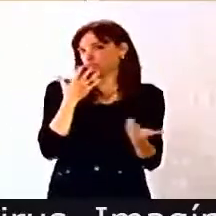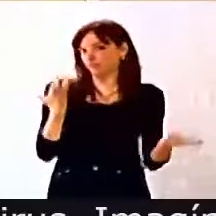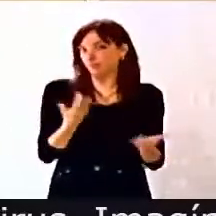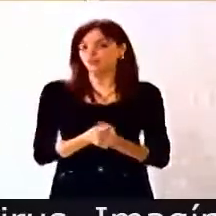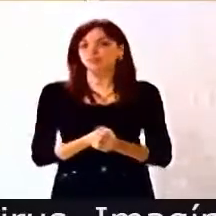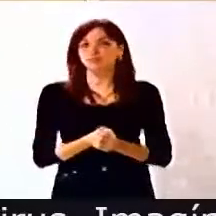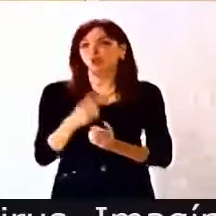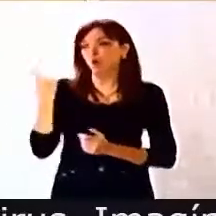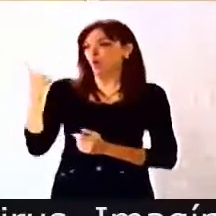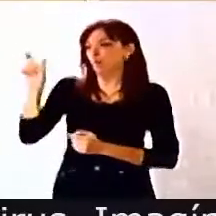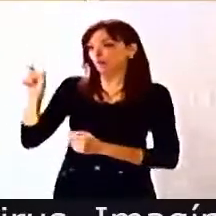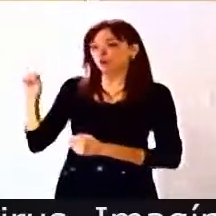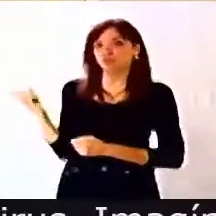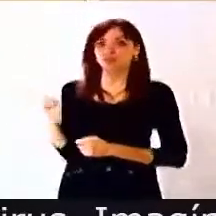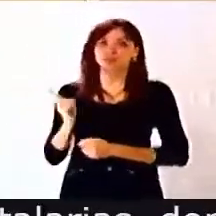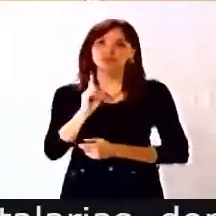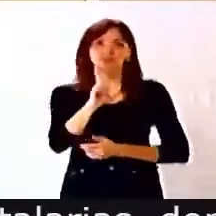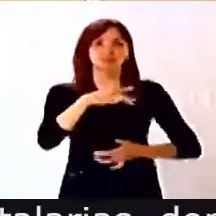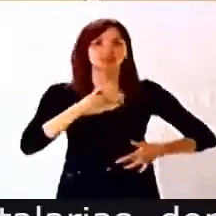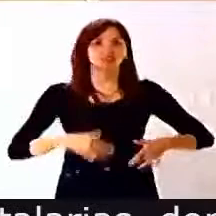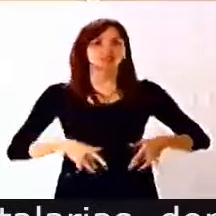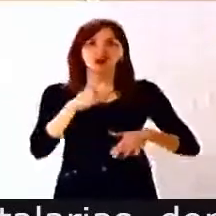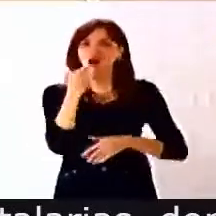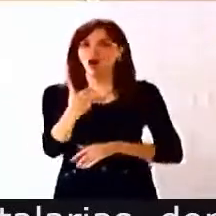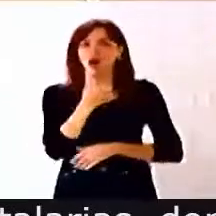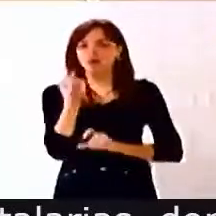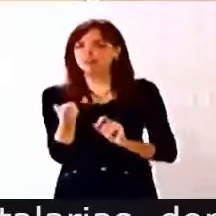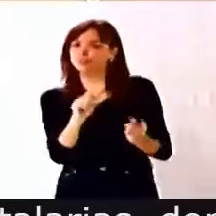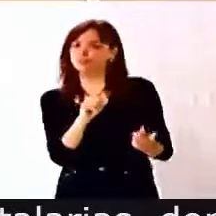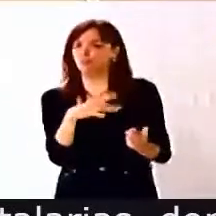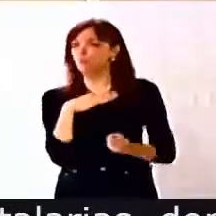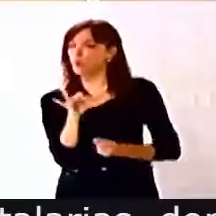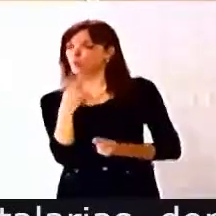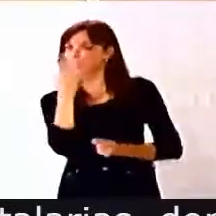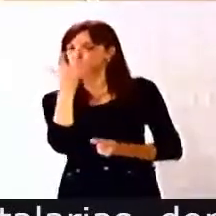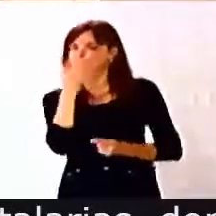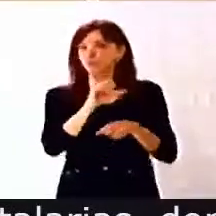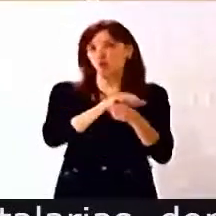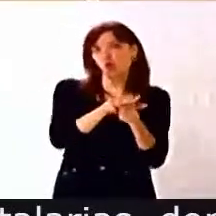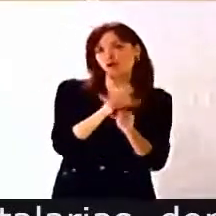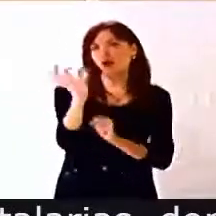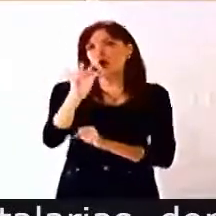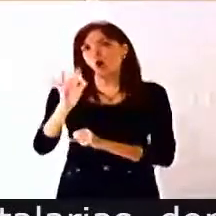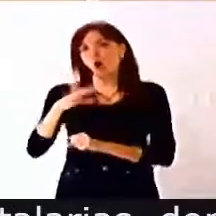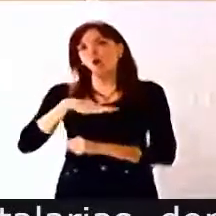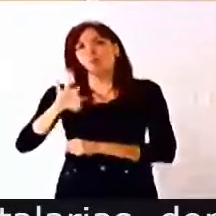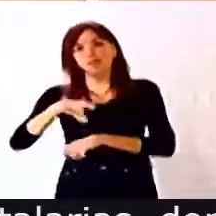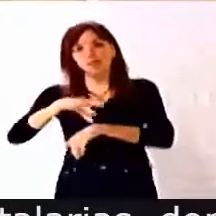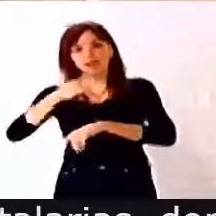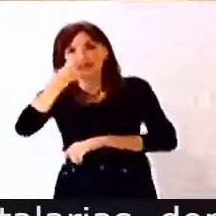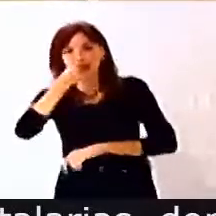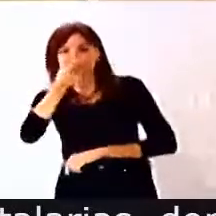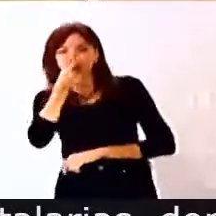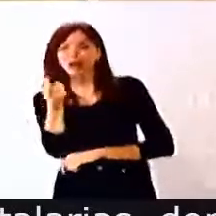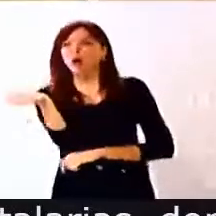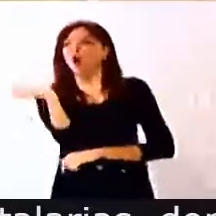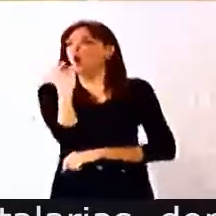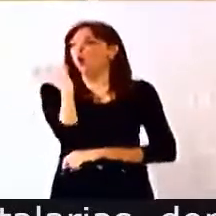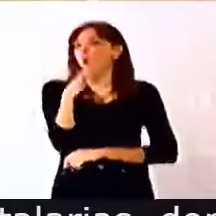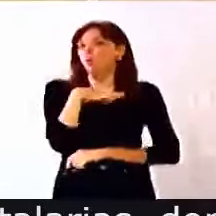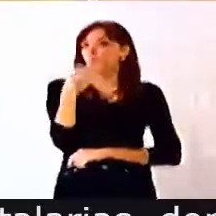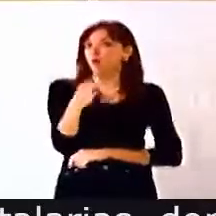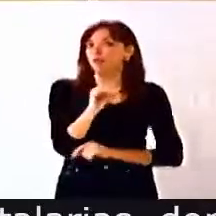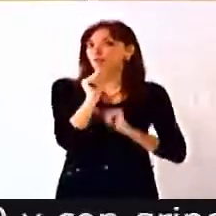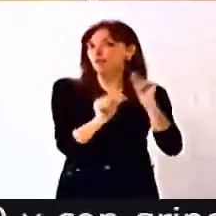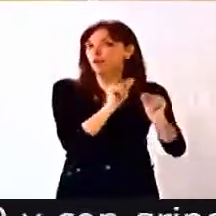donde llega una persona con unos síntomas que pueden ser compatibles con COVID-19, pero que pueden ser también compatibles con gripe, que pueden ser también compatibles con